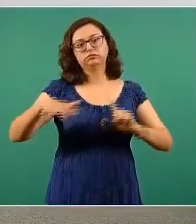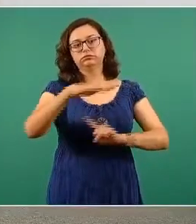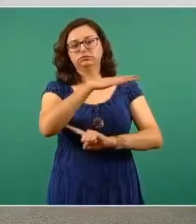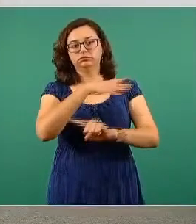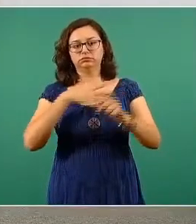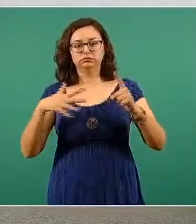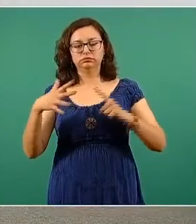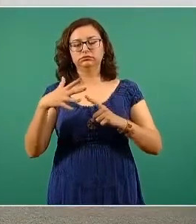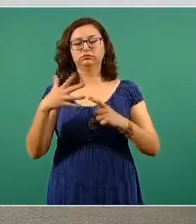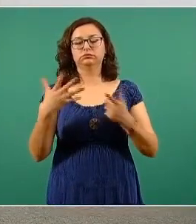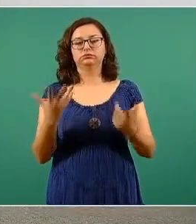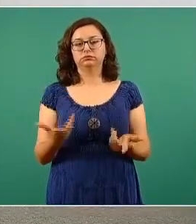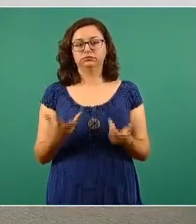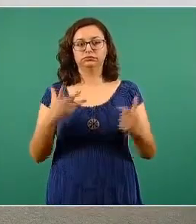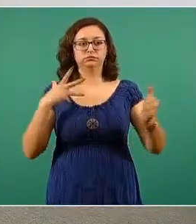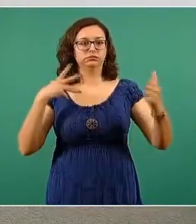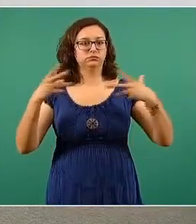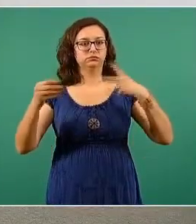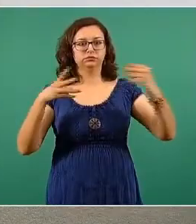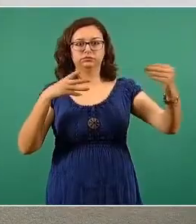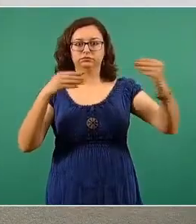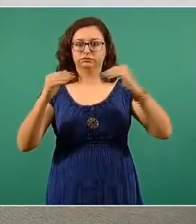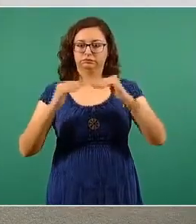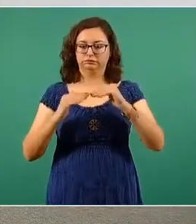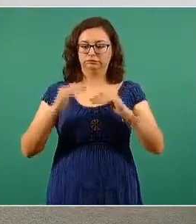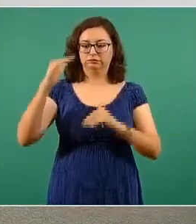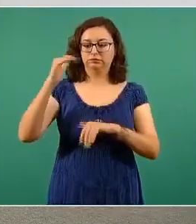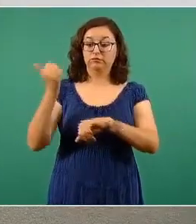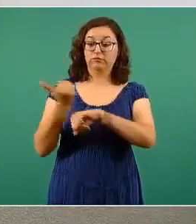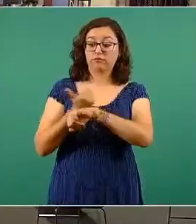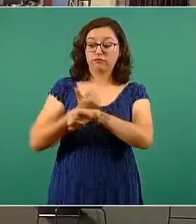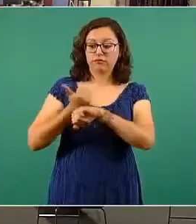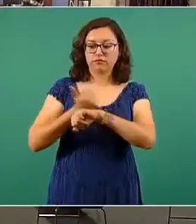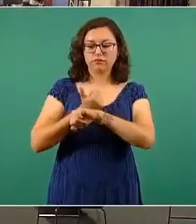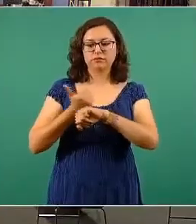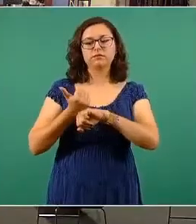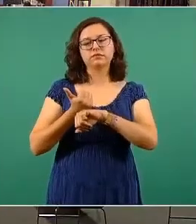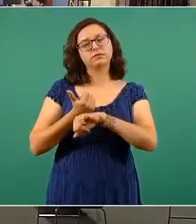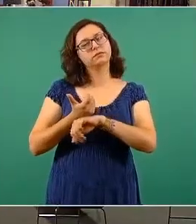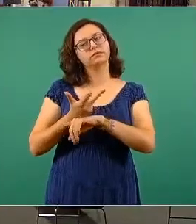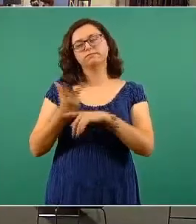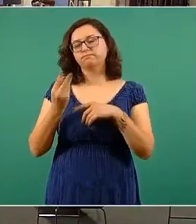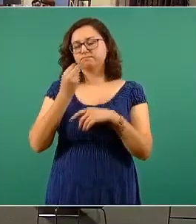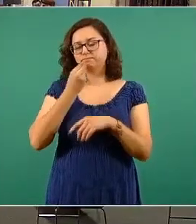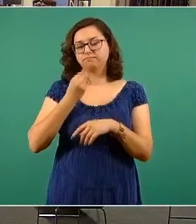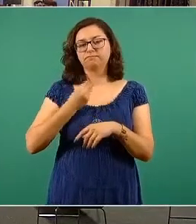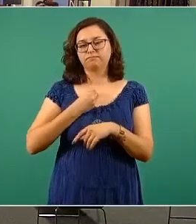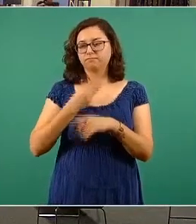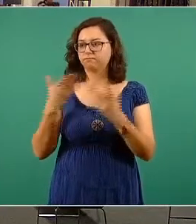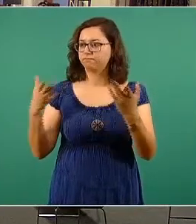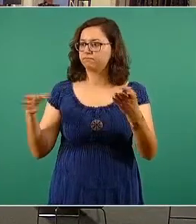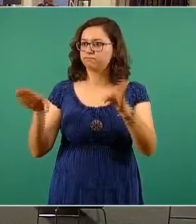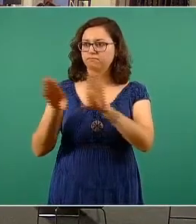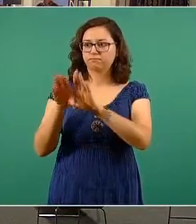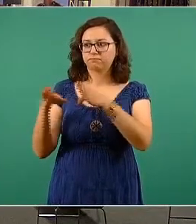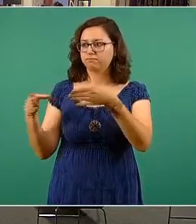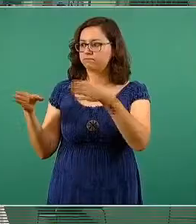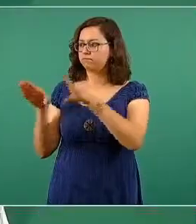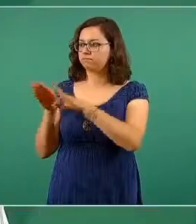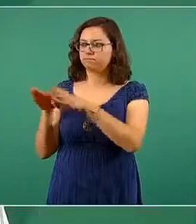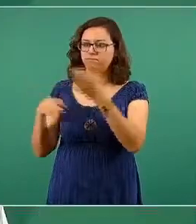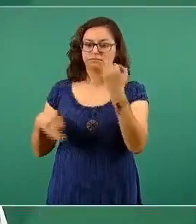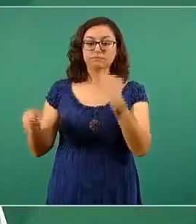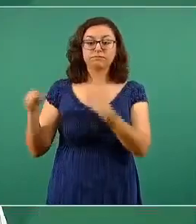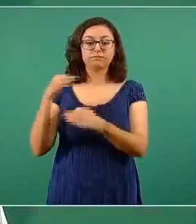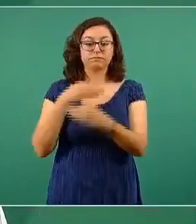comentaba de seguridad al principio, en donde cambiaron de un semáforo a otro y pues obviamente hubo una suspensión generalizada, pero esto también